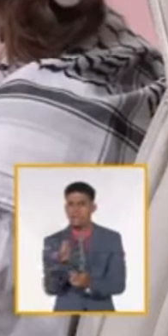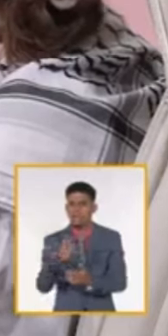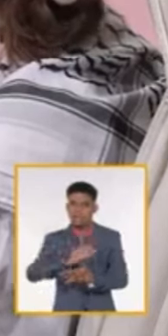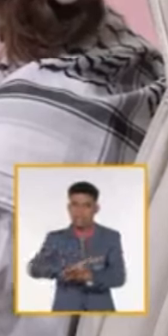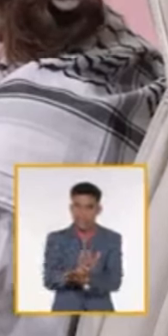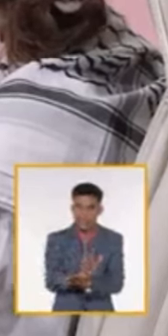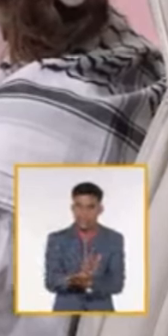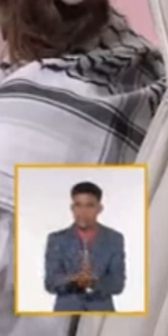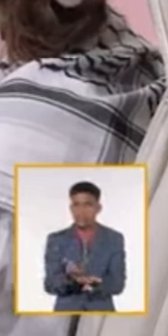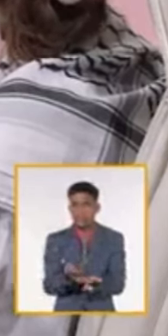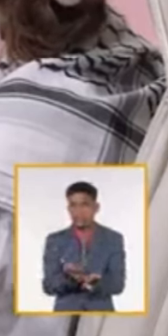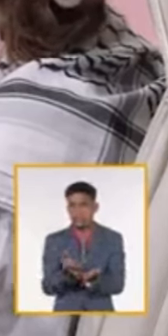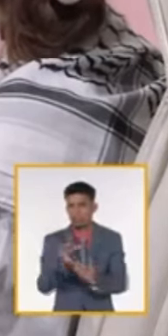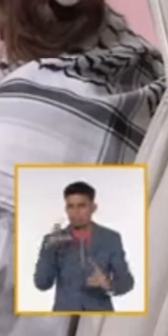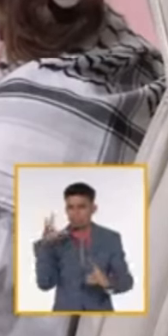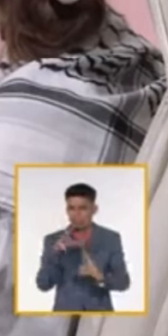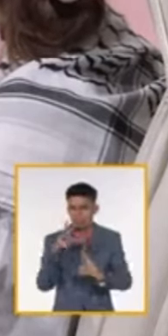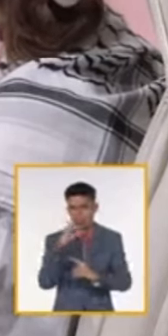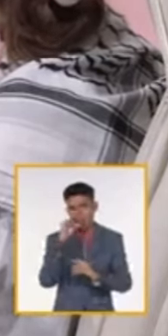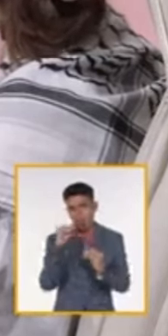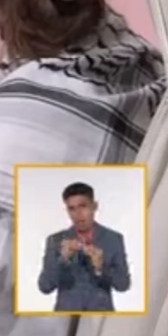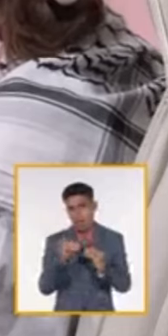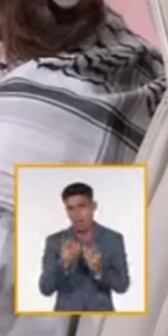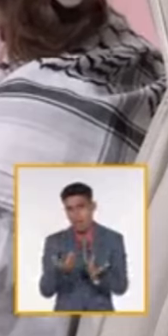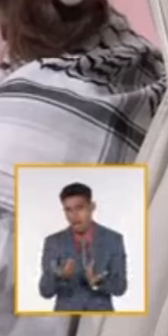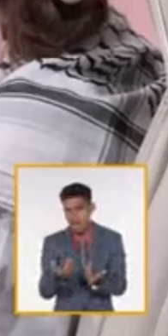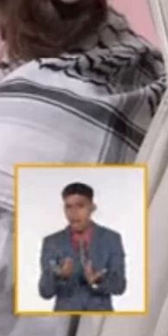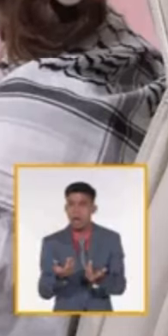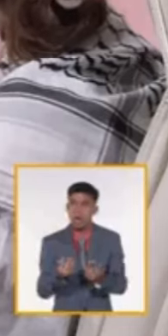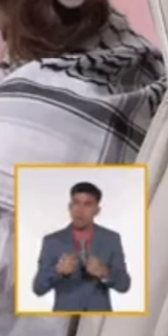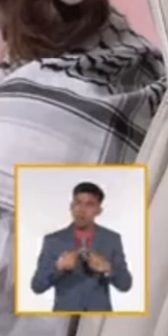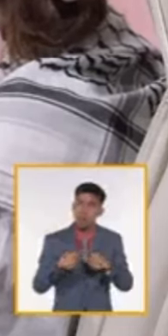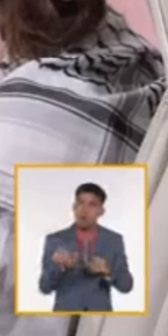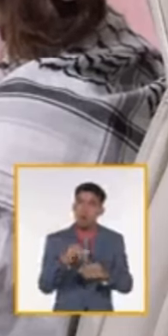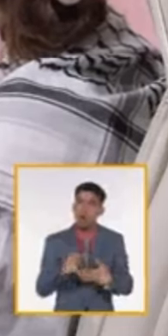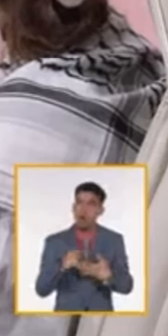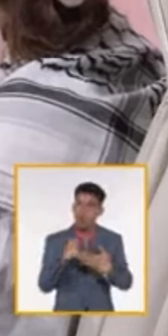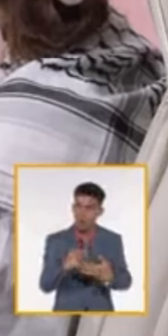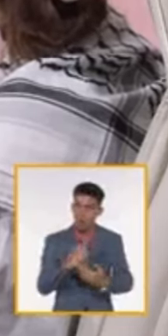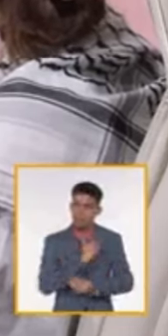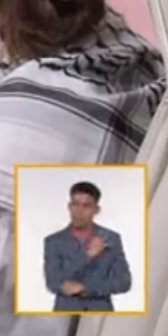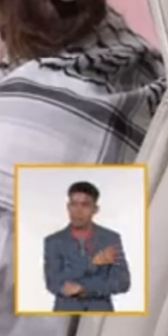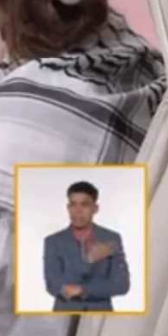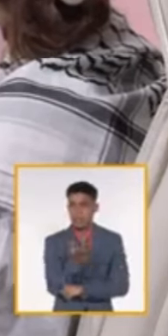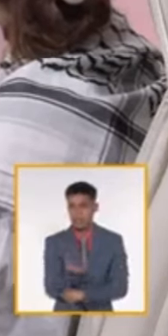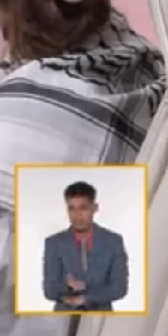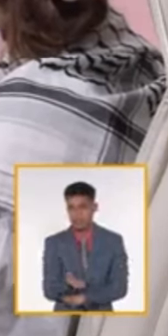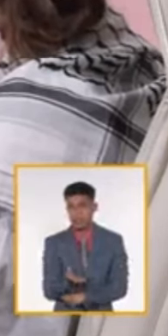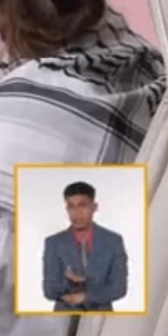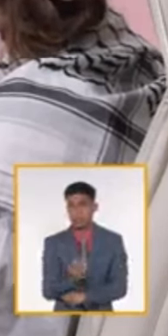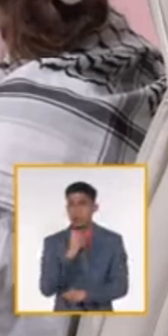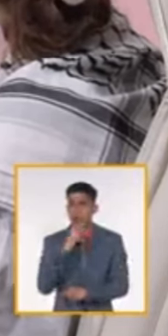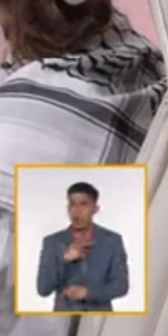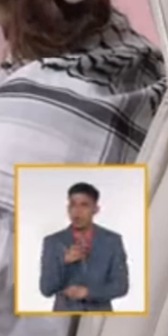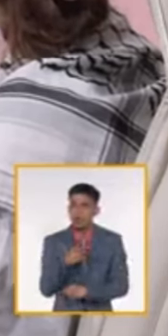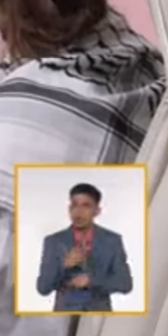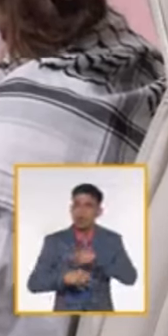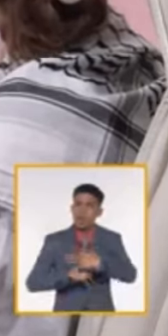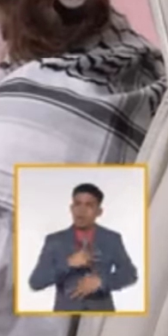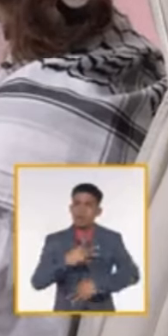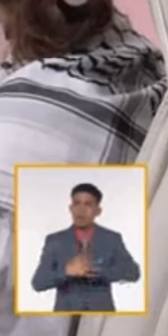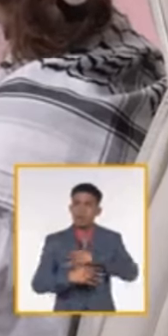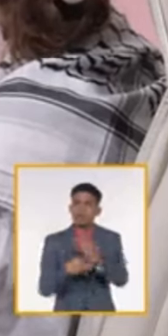humillados en los campus universitarios por su posición en contra de la guerra, a favor del pueblo palestino.